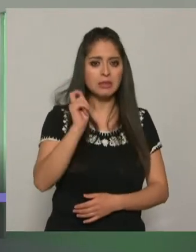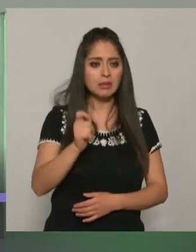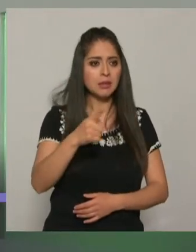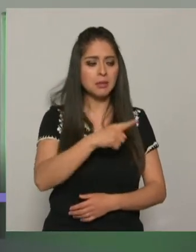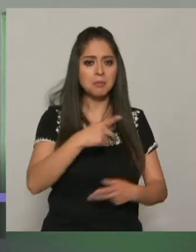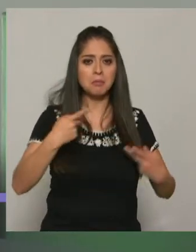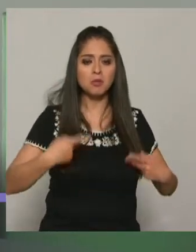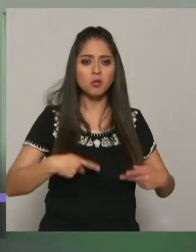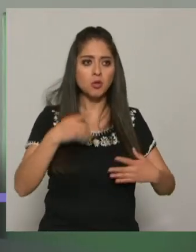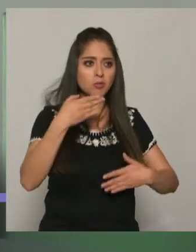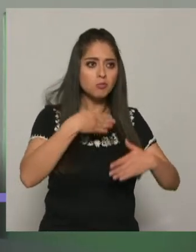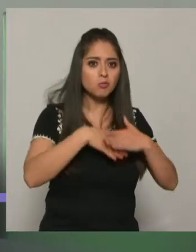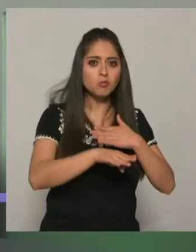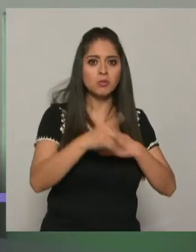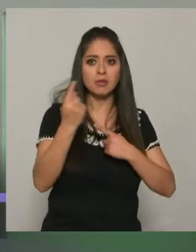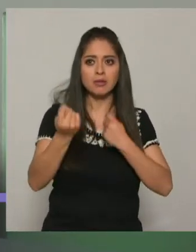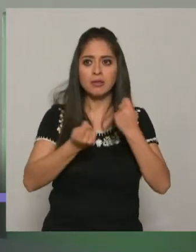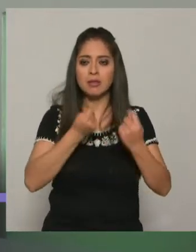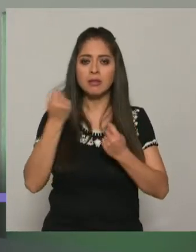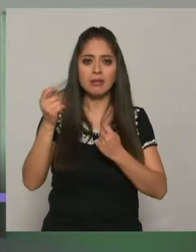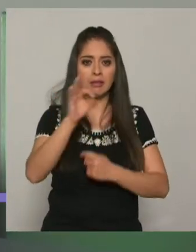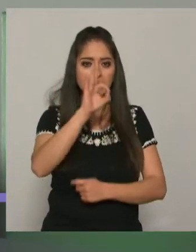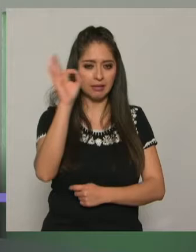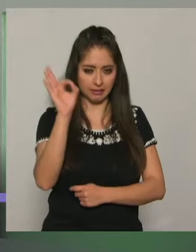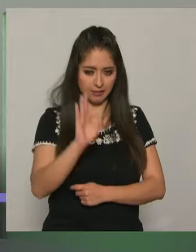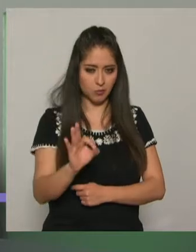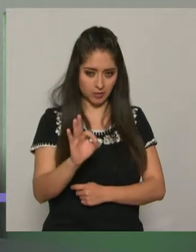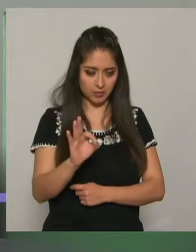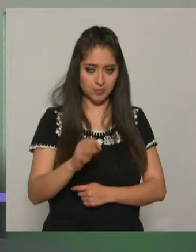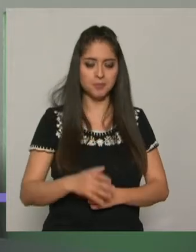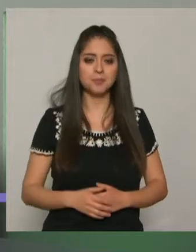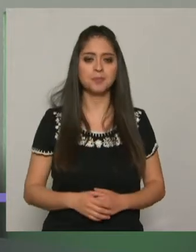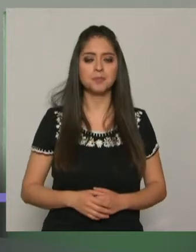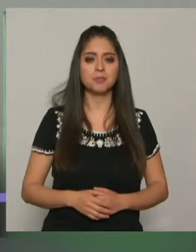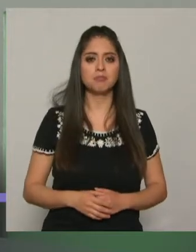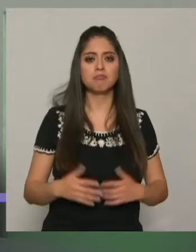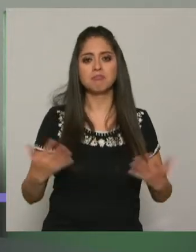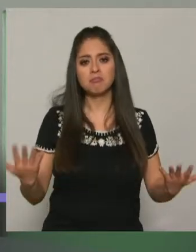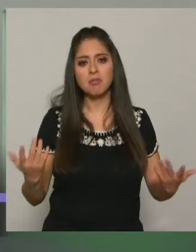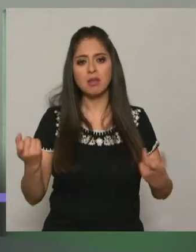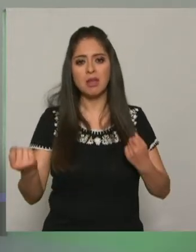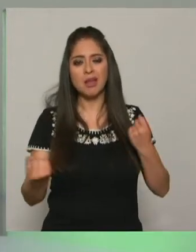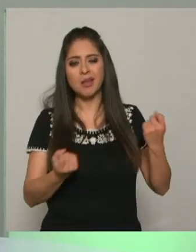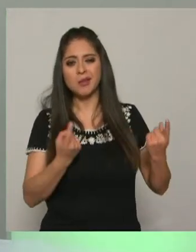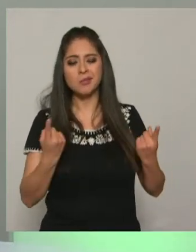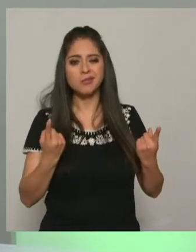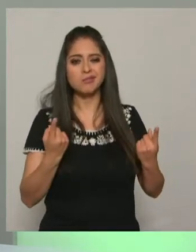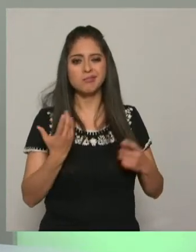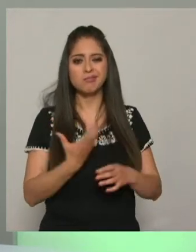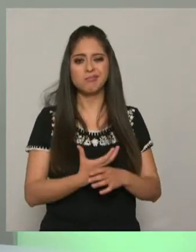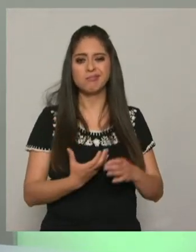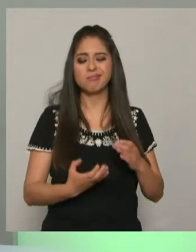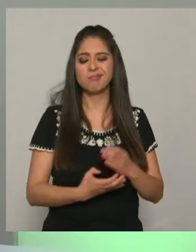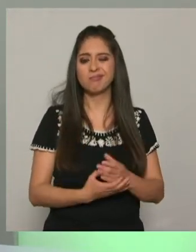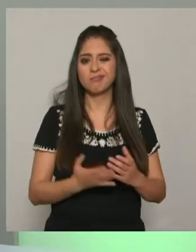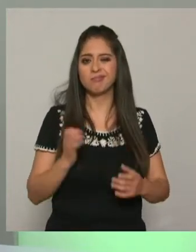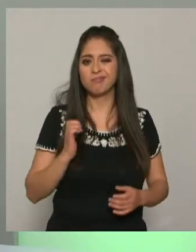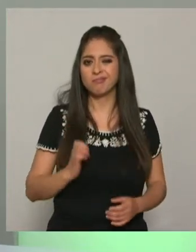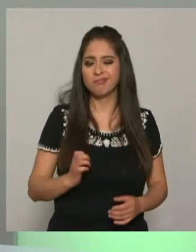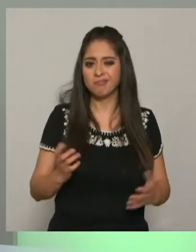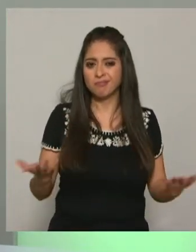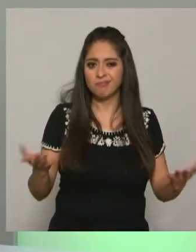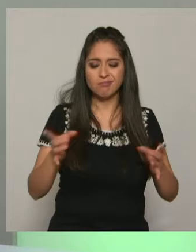¿no? Y que también vimos, pues, situaciones desagradables, desafortunadas que